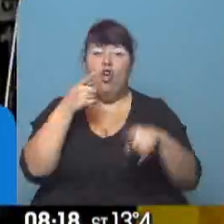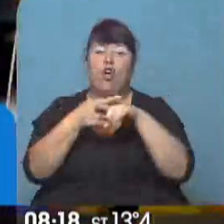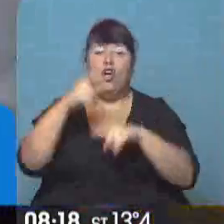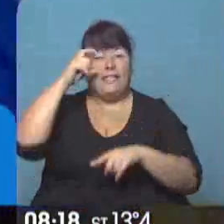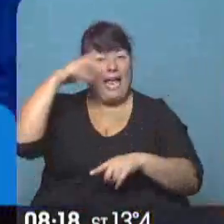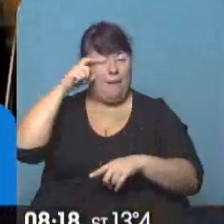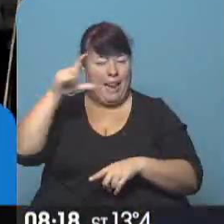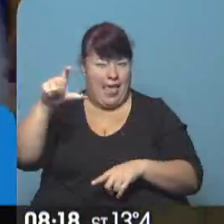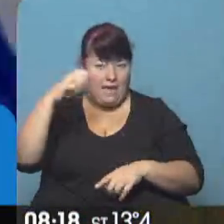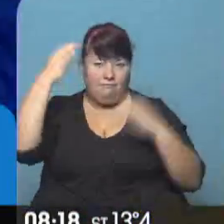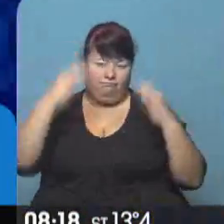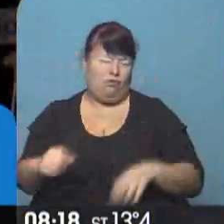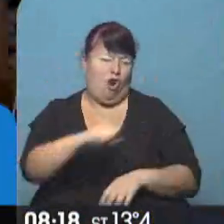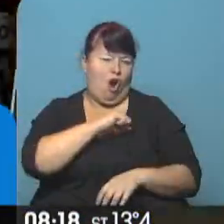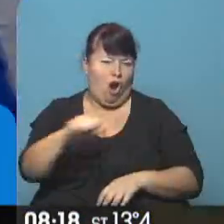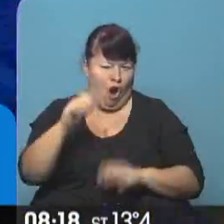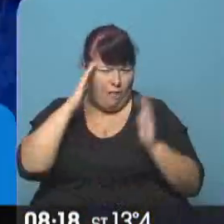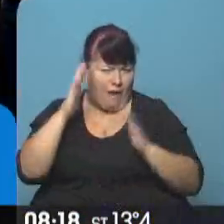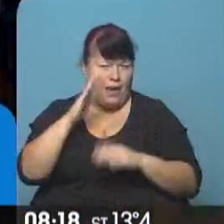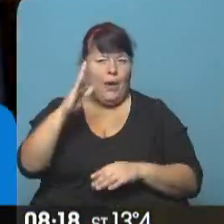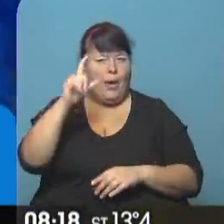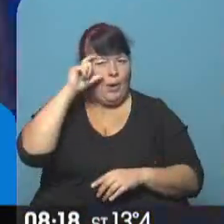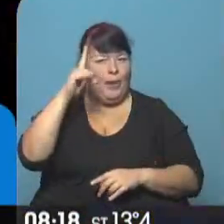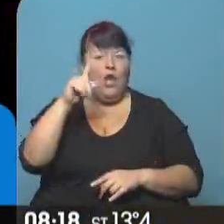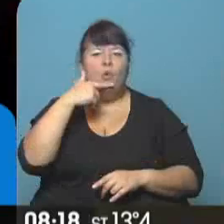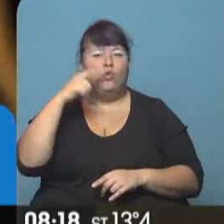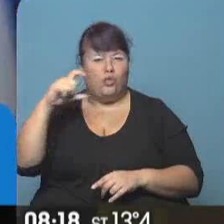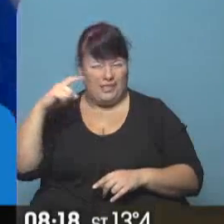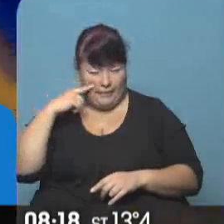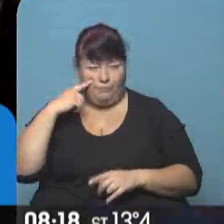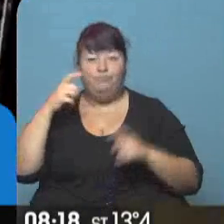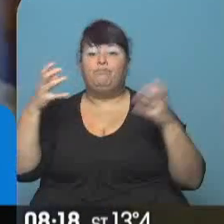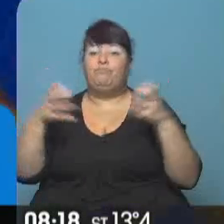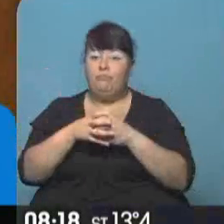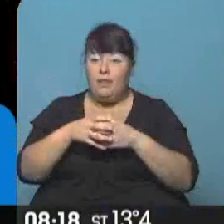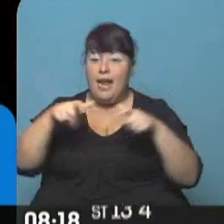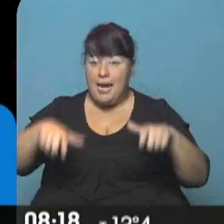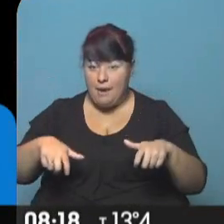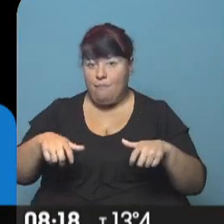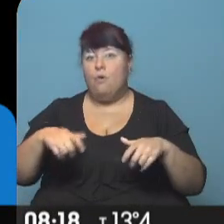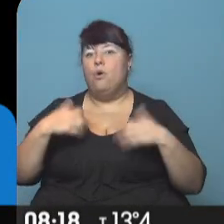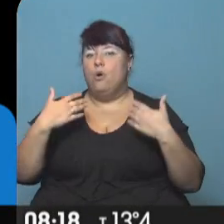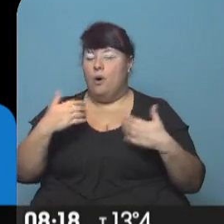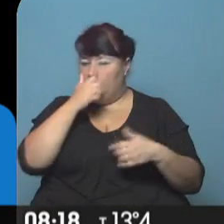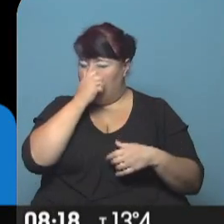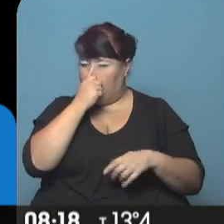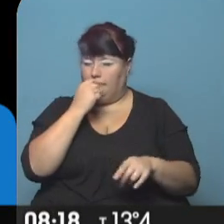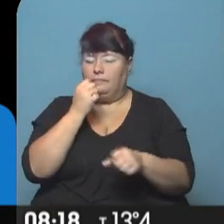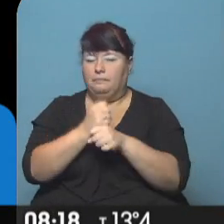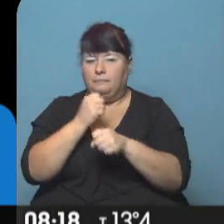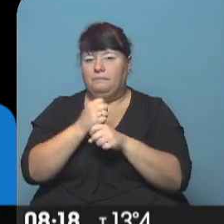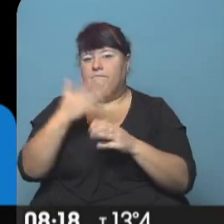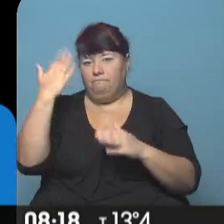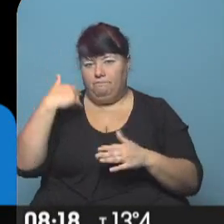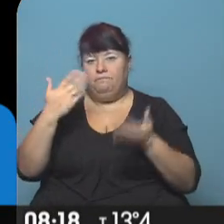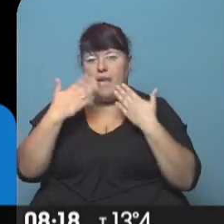Emelec, ese verdadero golazo de Belucci. Equipo en la cancha que obviamente podrá trabajar después de